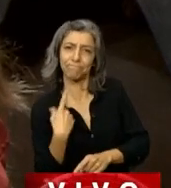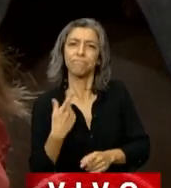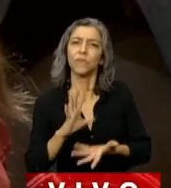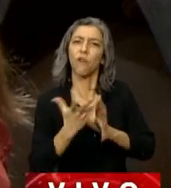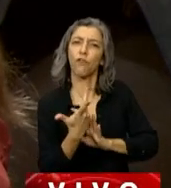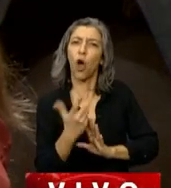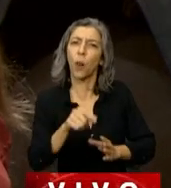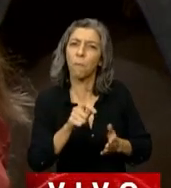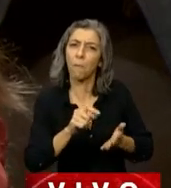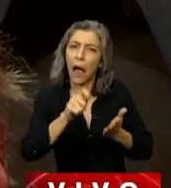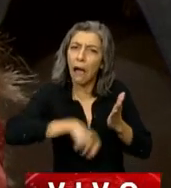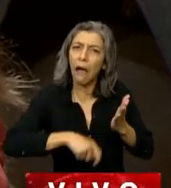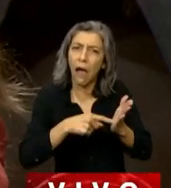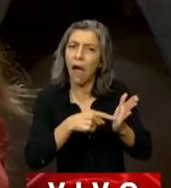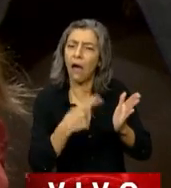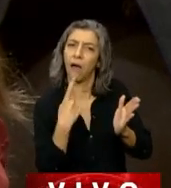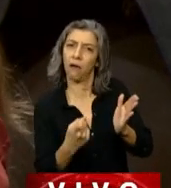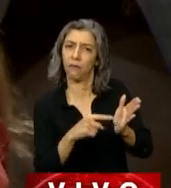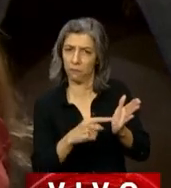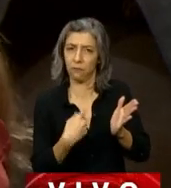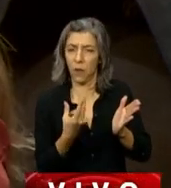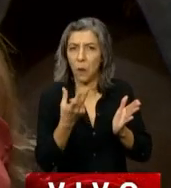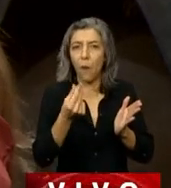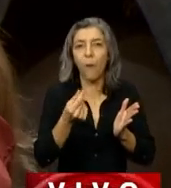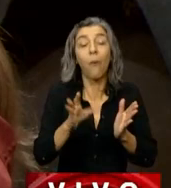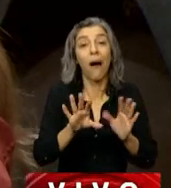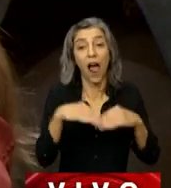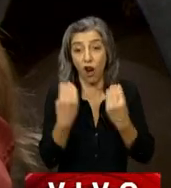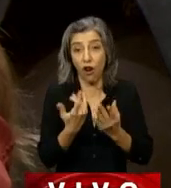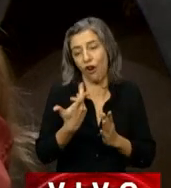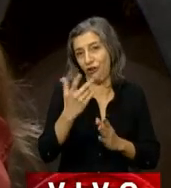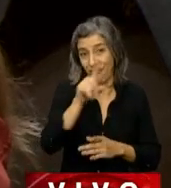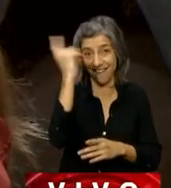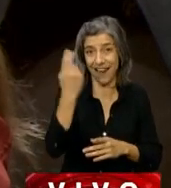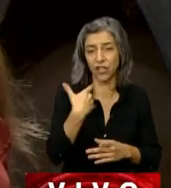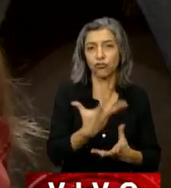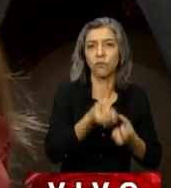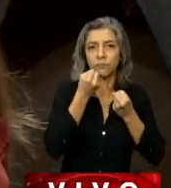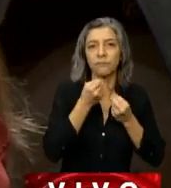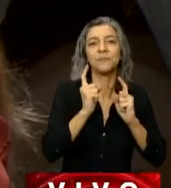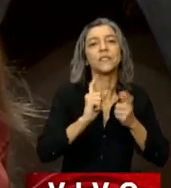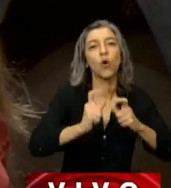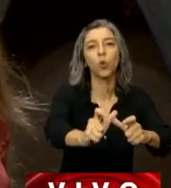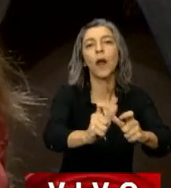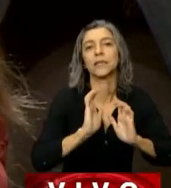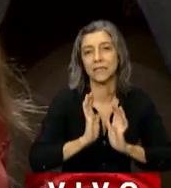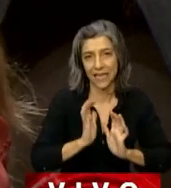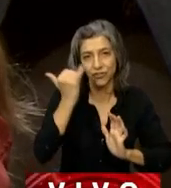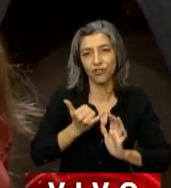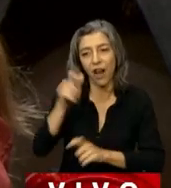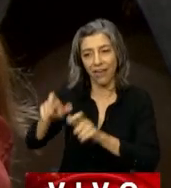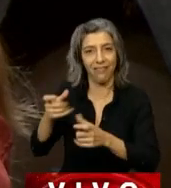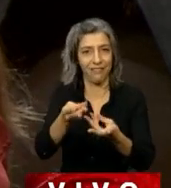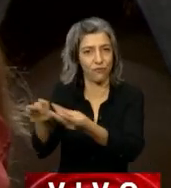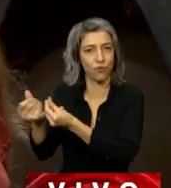encontramos una injusticia. Porque si bien el valor de los fondos detraídos por la Nación, actualizados por el Índice de Precios del Consumidor